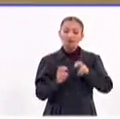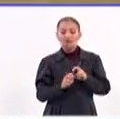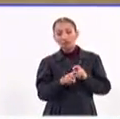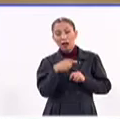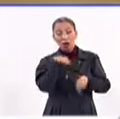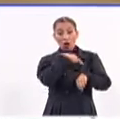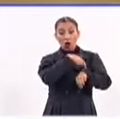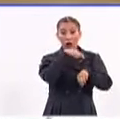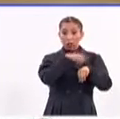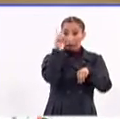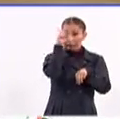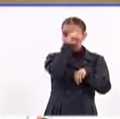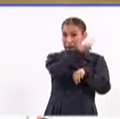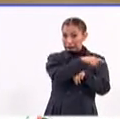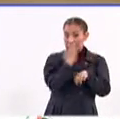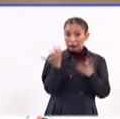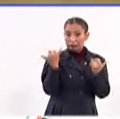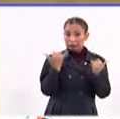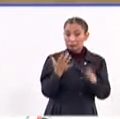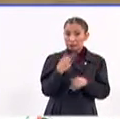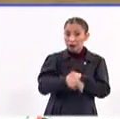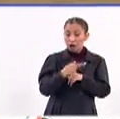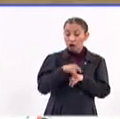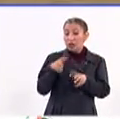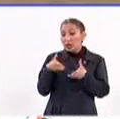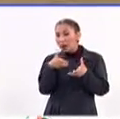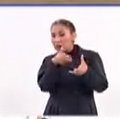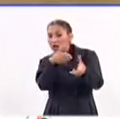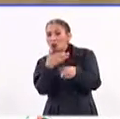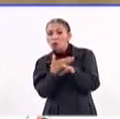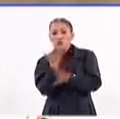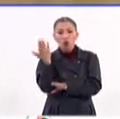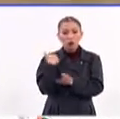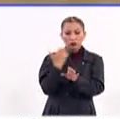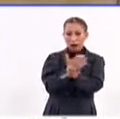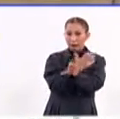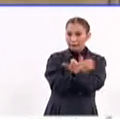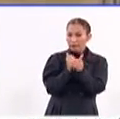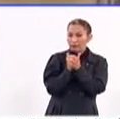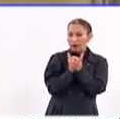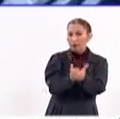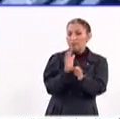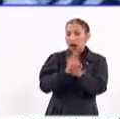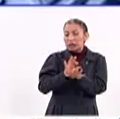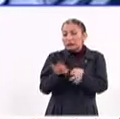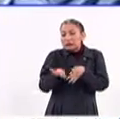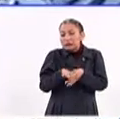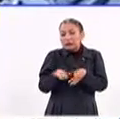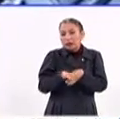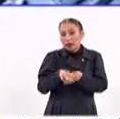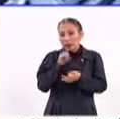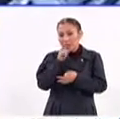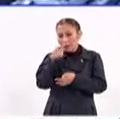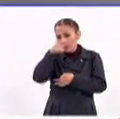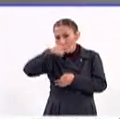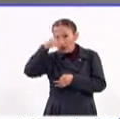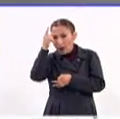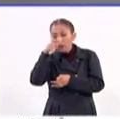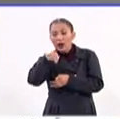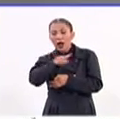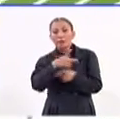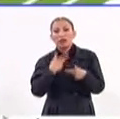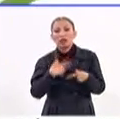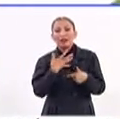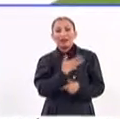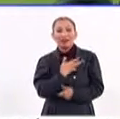trasladan en horarios complicados y en rutas que requieren un acompañamiento más cercano y accesible a